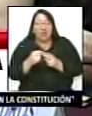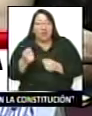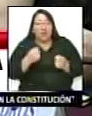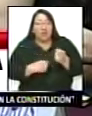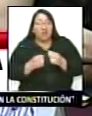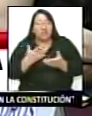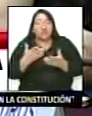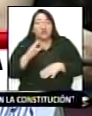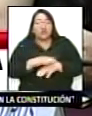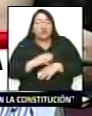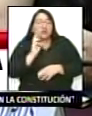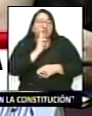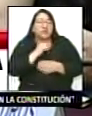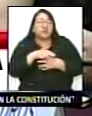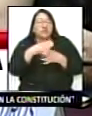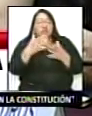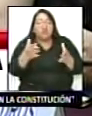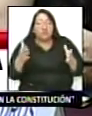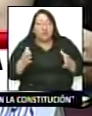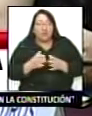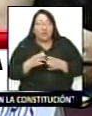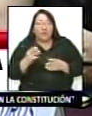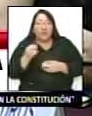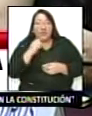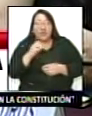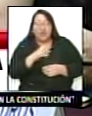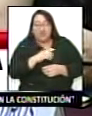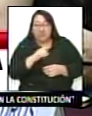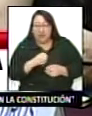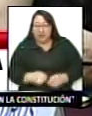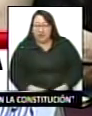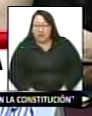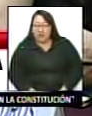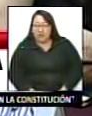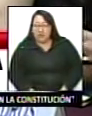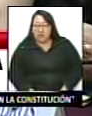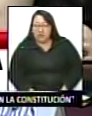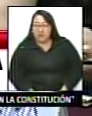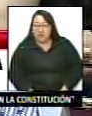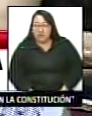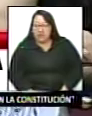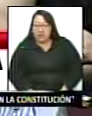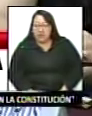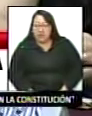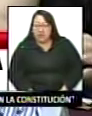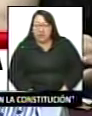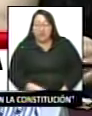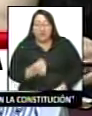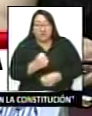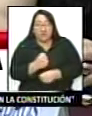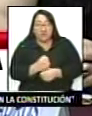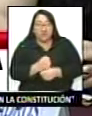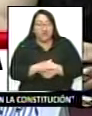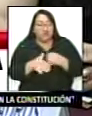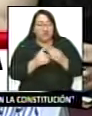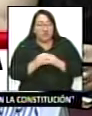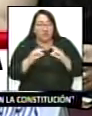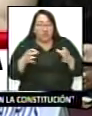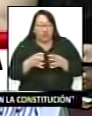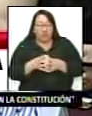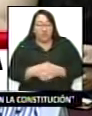de los restaurantes y de las plantas de proceso, que bien decía Selfie. Y en ese sentido estamos trabajando todos los